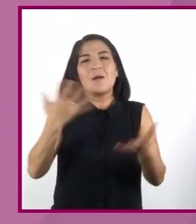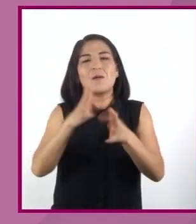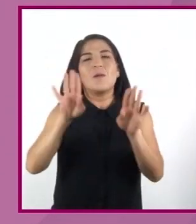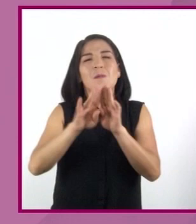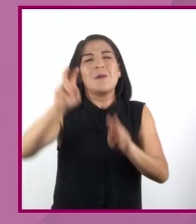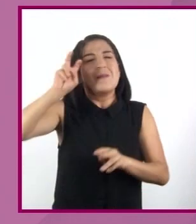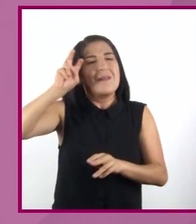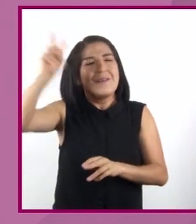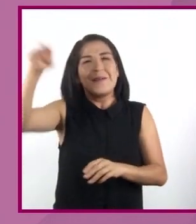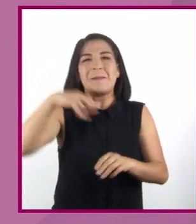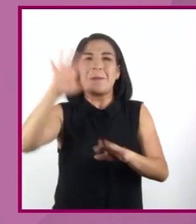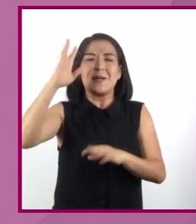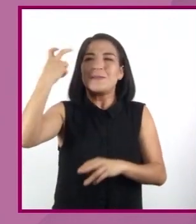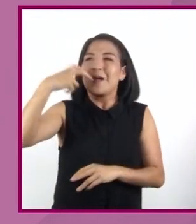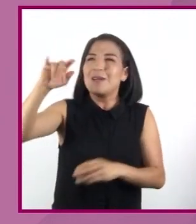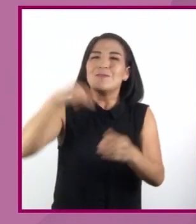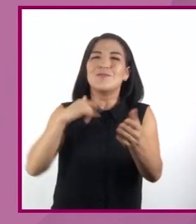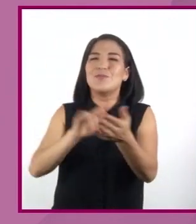este satélite natural.